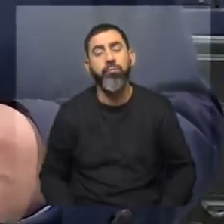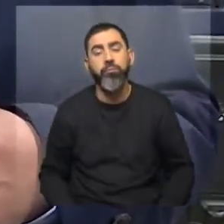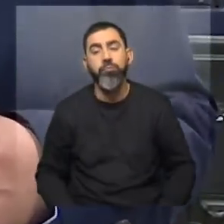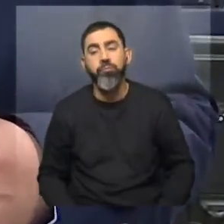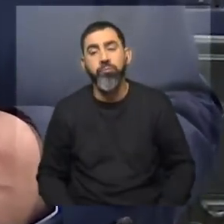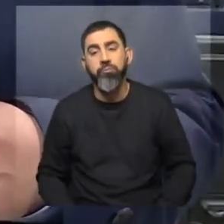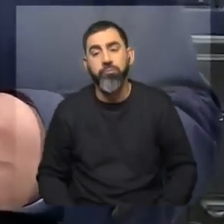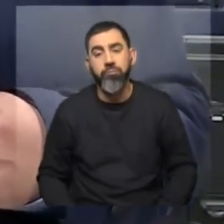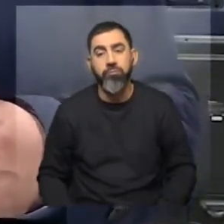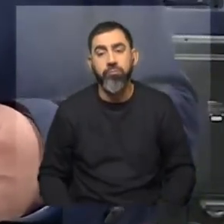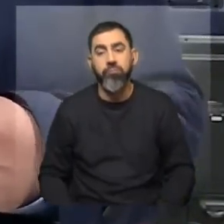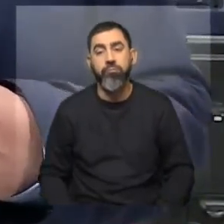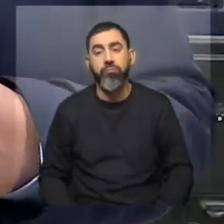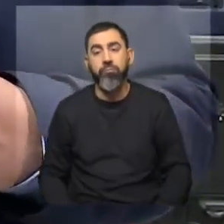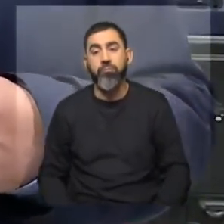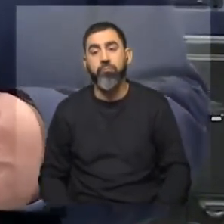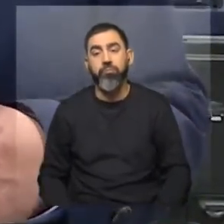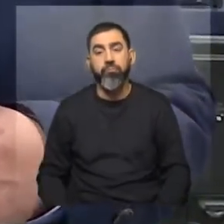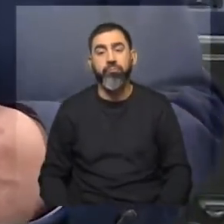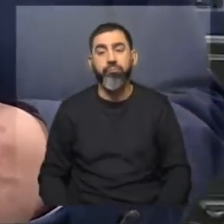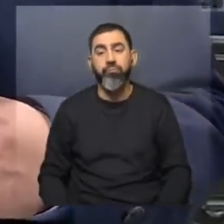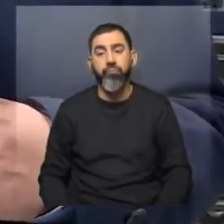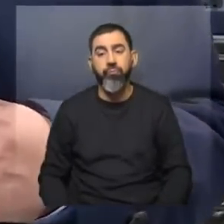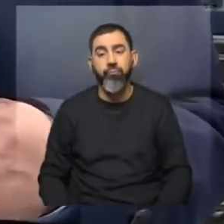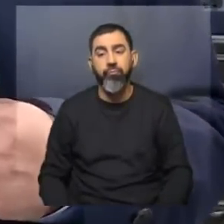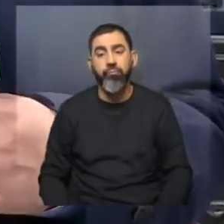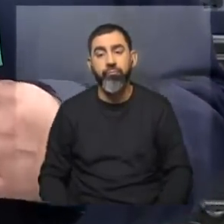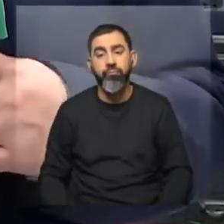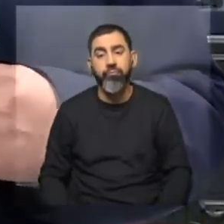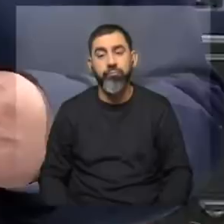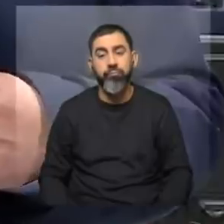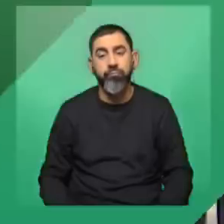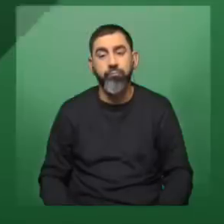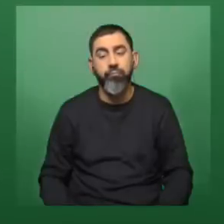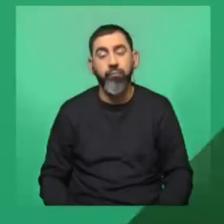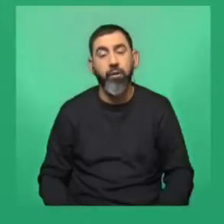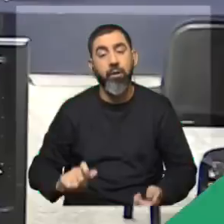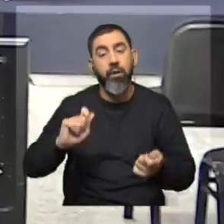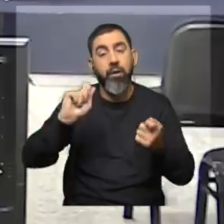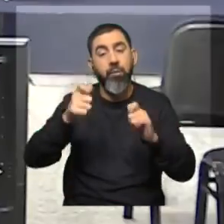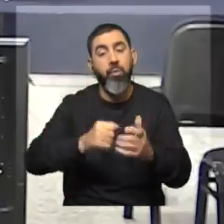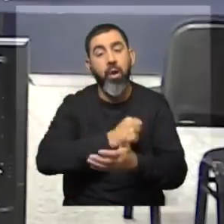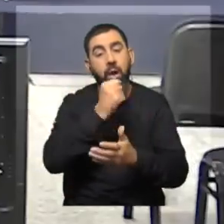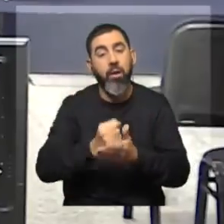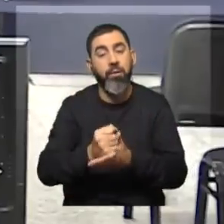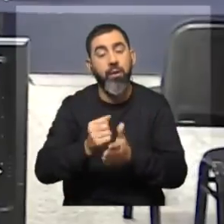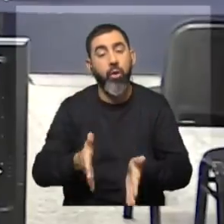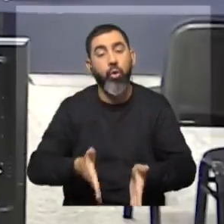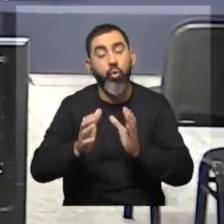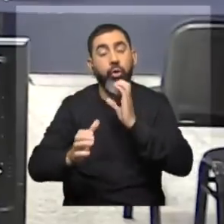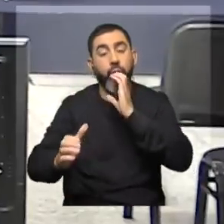nuevamente bienvenido exactamente Pilar nos trasladamos hasta la torre de las